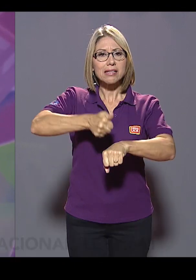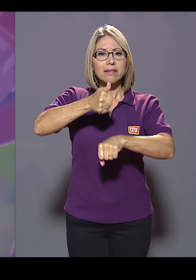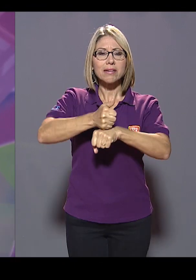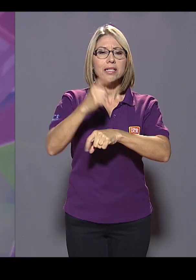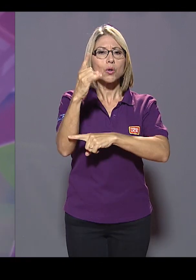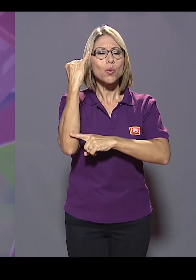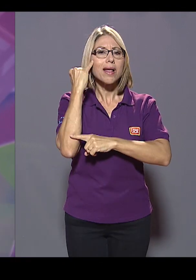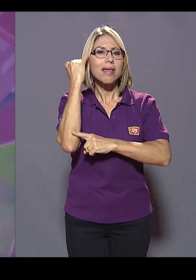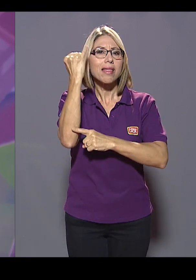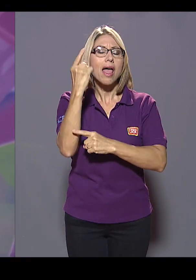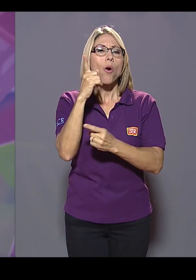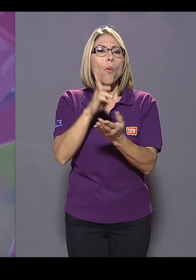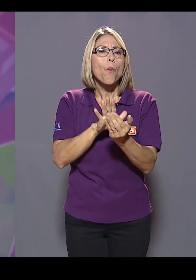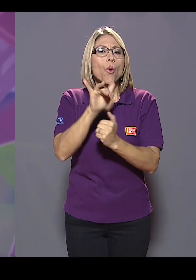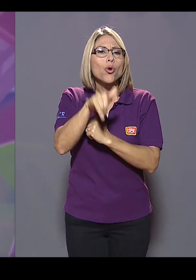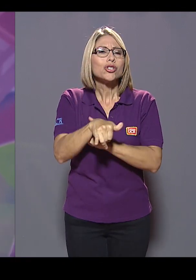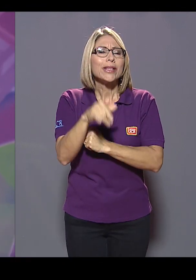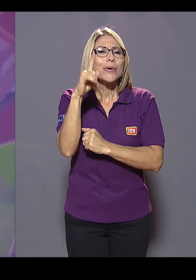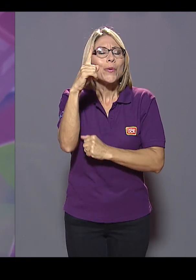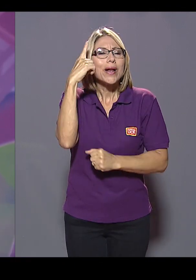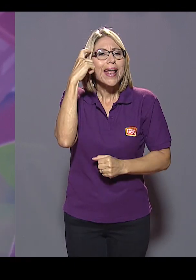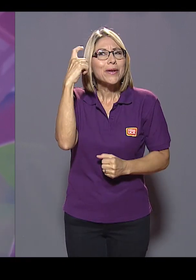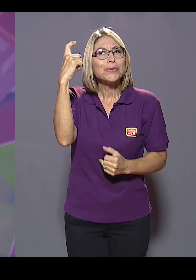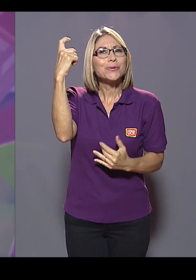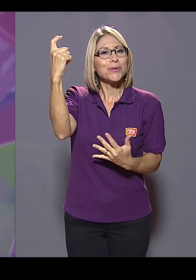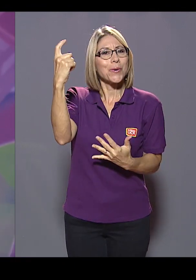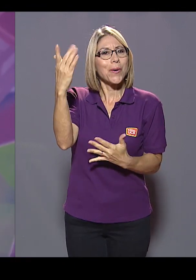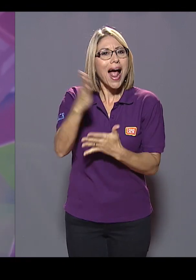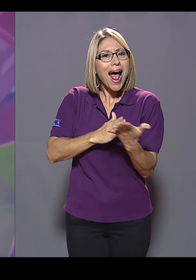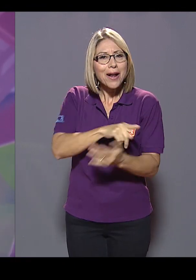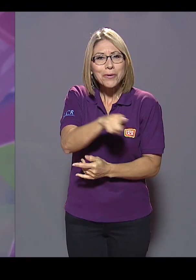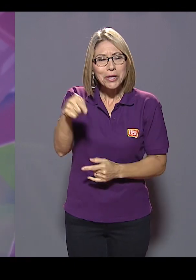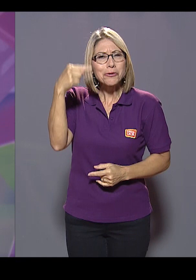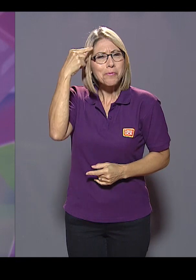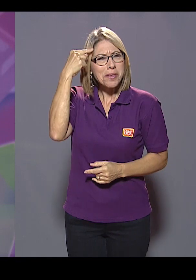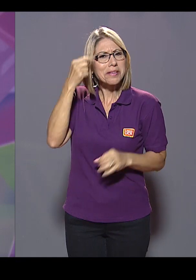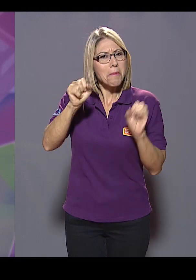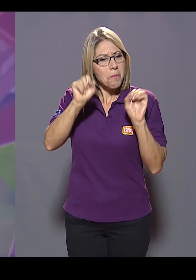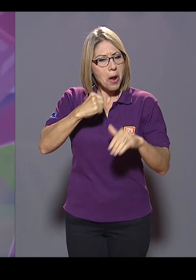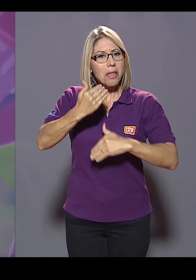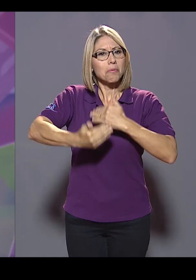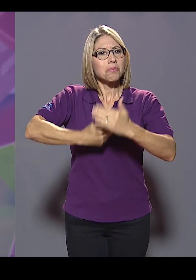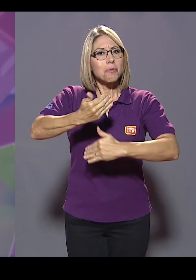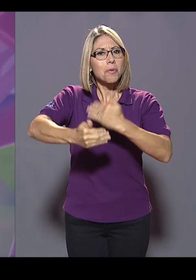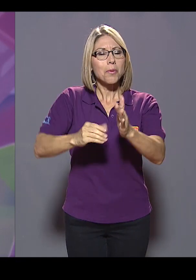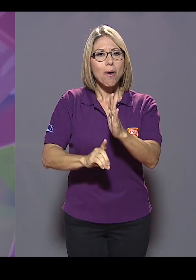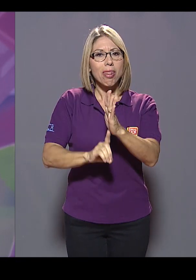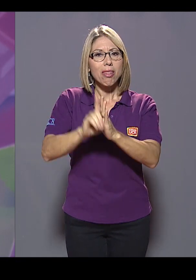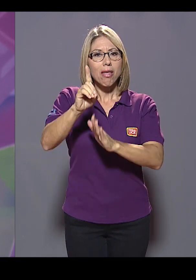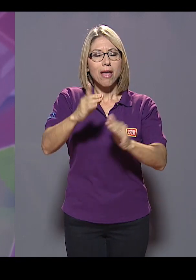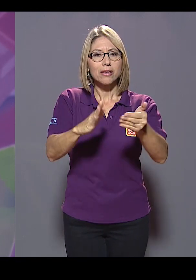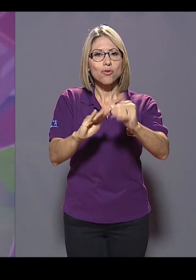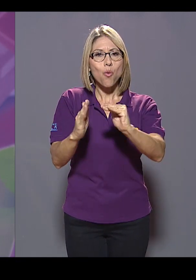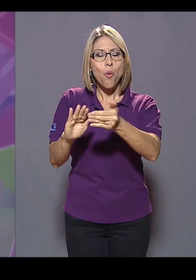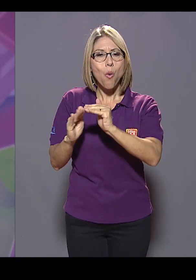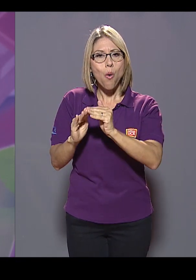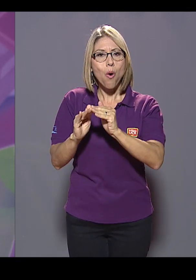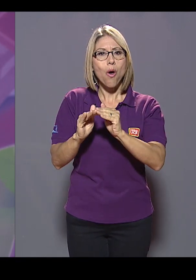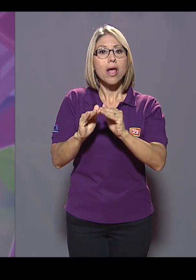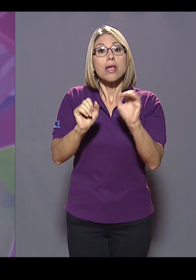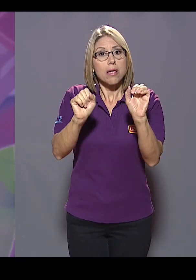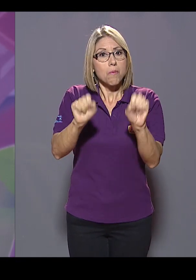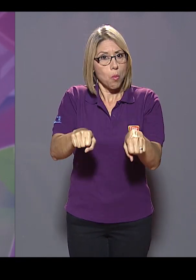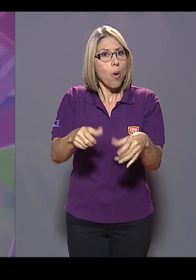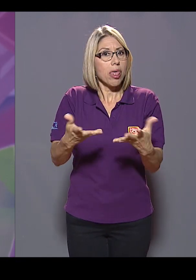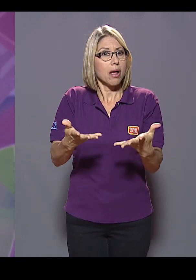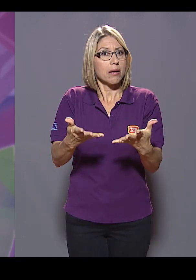un proyecto, una ilusión de algo que piensan que puedan desarrollar en la comunidad y que puedan incluir